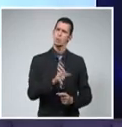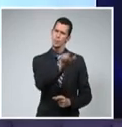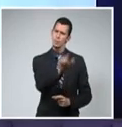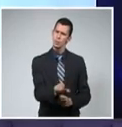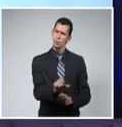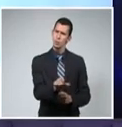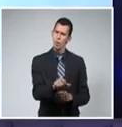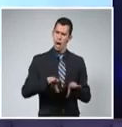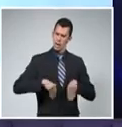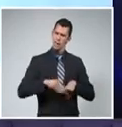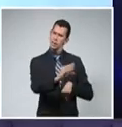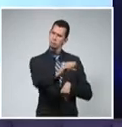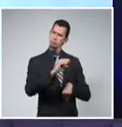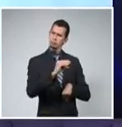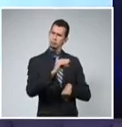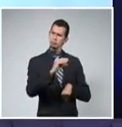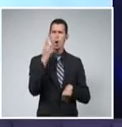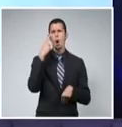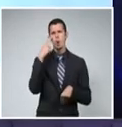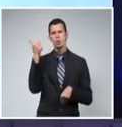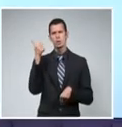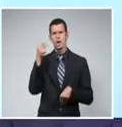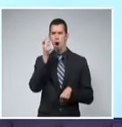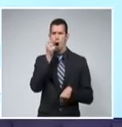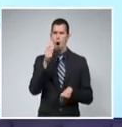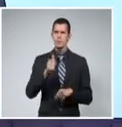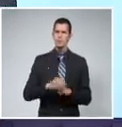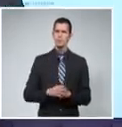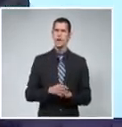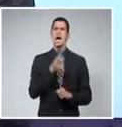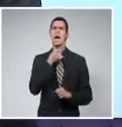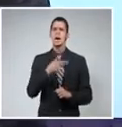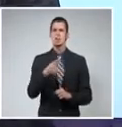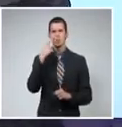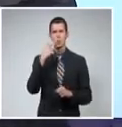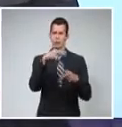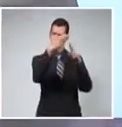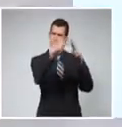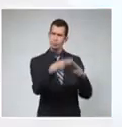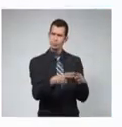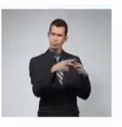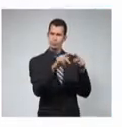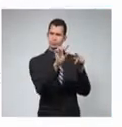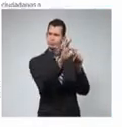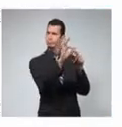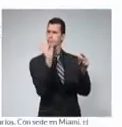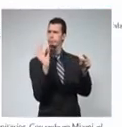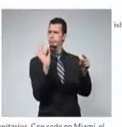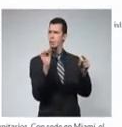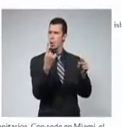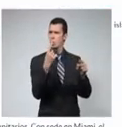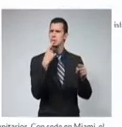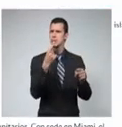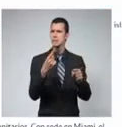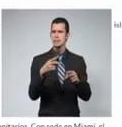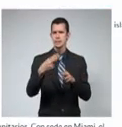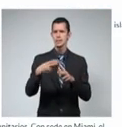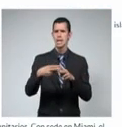ejemplos del nuevo financiamiento. Les traigo algunos. Diario de Cuba. Vamos a verlo. ¿Qué pasa con Diario de